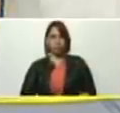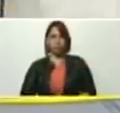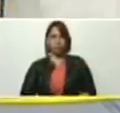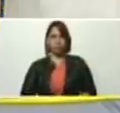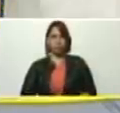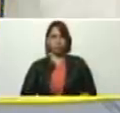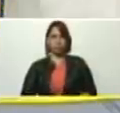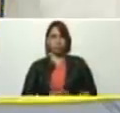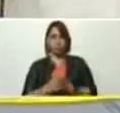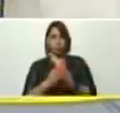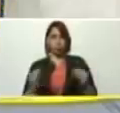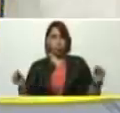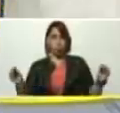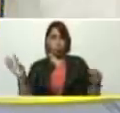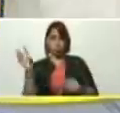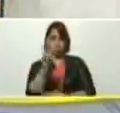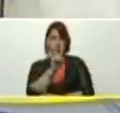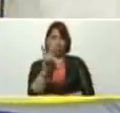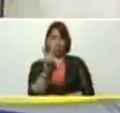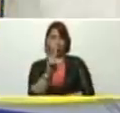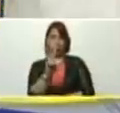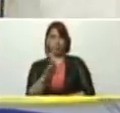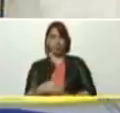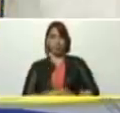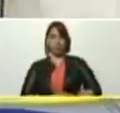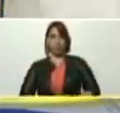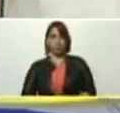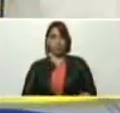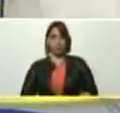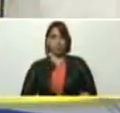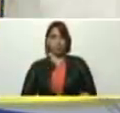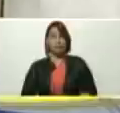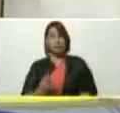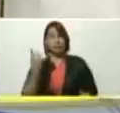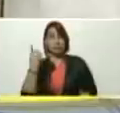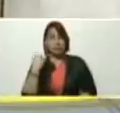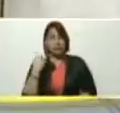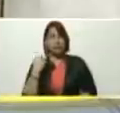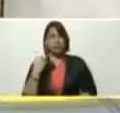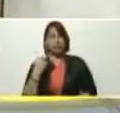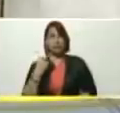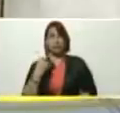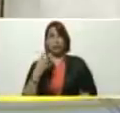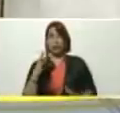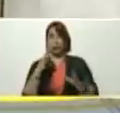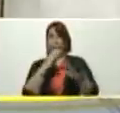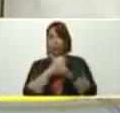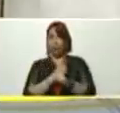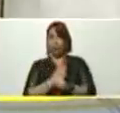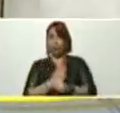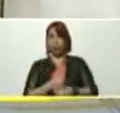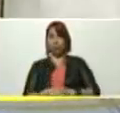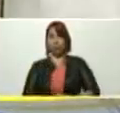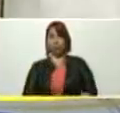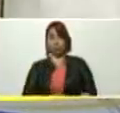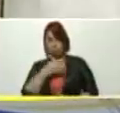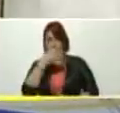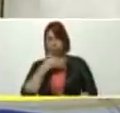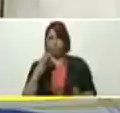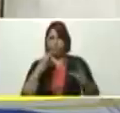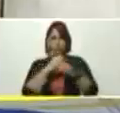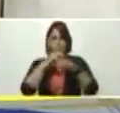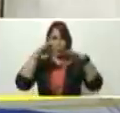el mapa del país, todo el territorio. Empezó ayer en la tarde, noche, ¿verdad, Silita? La